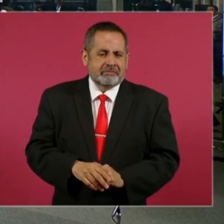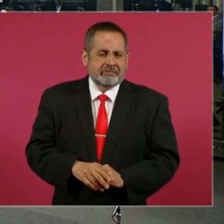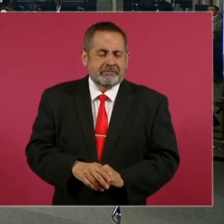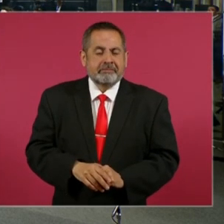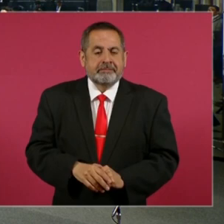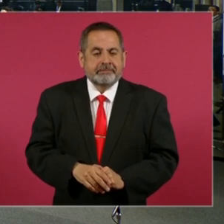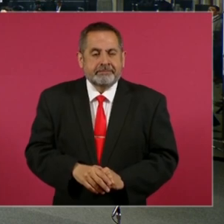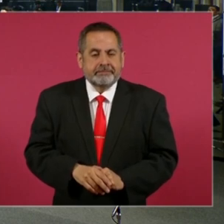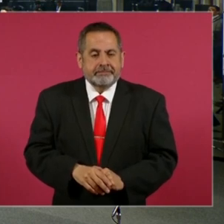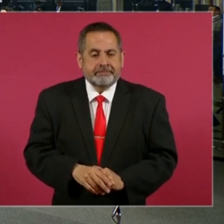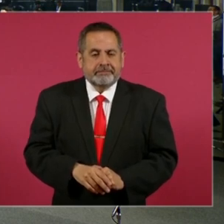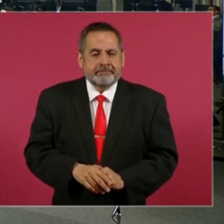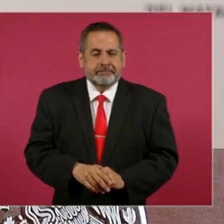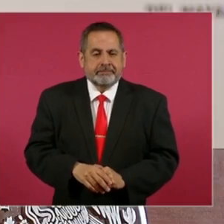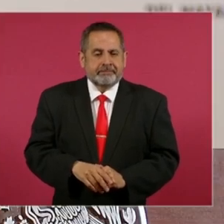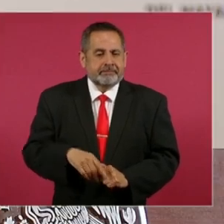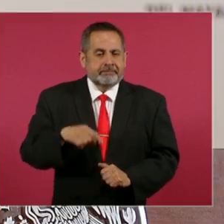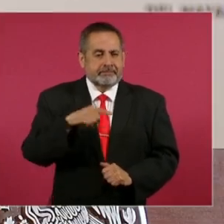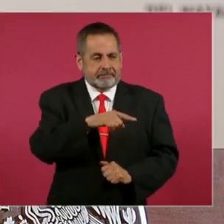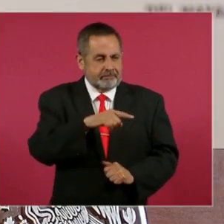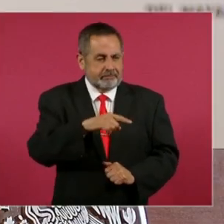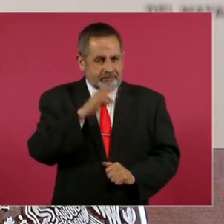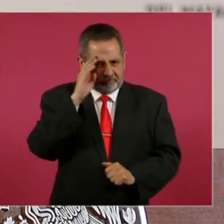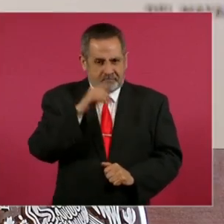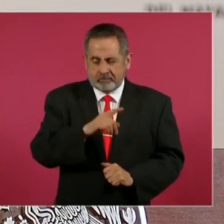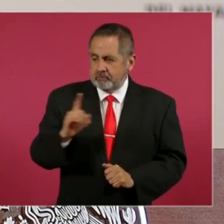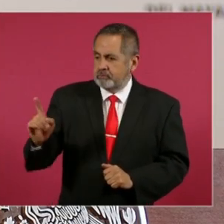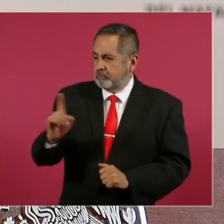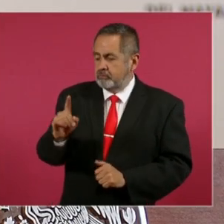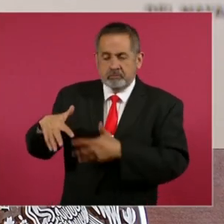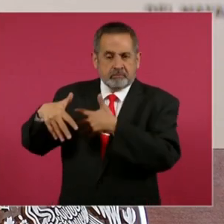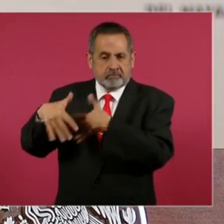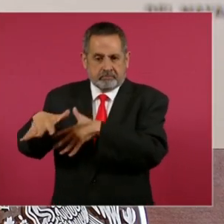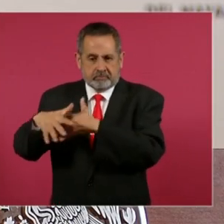Un señor que se enfrentó a migrantes que fueron a protestar,